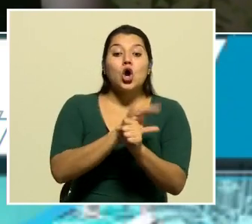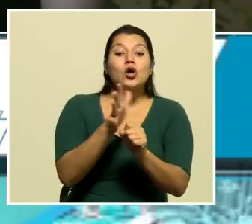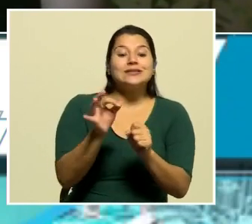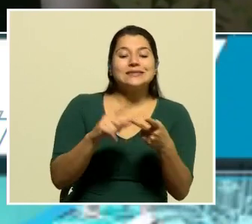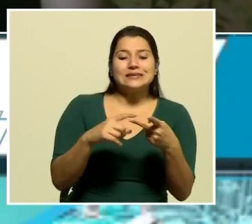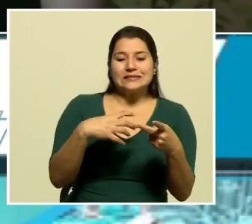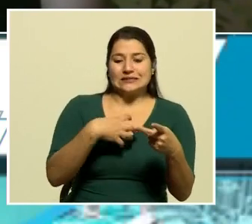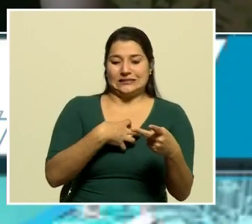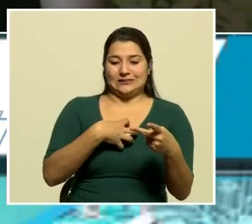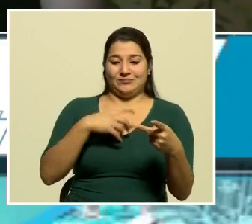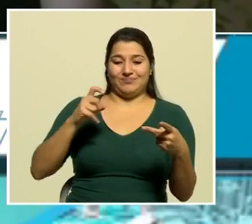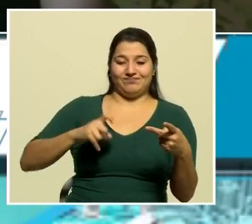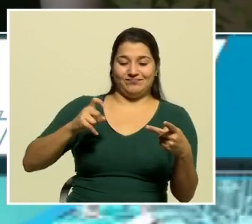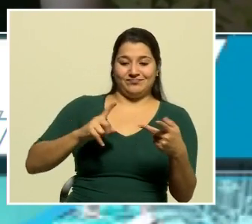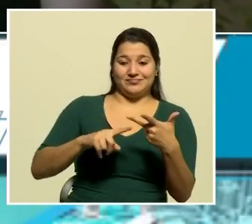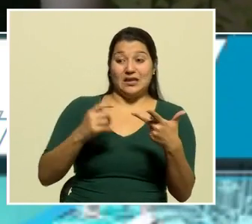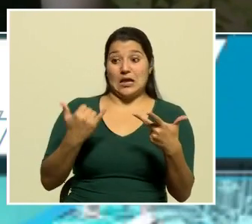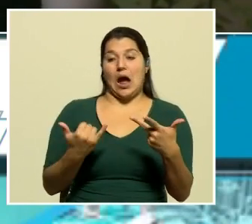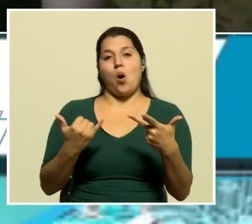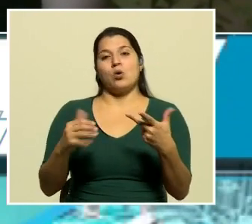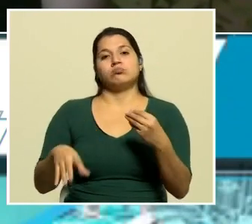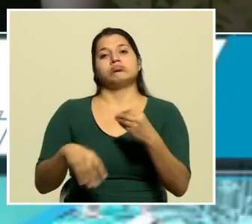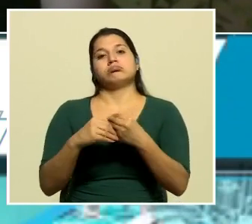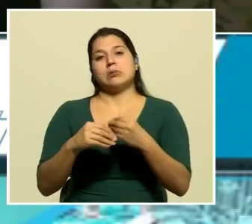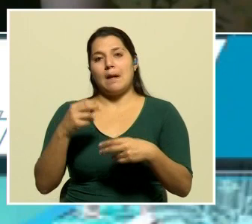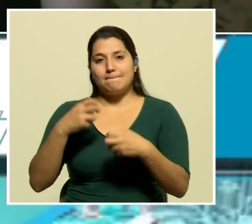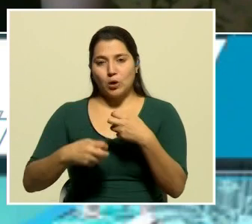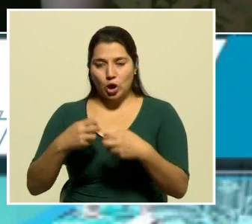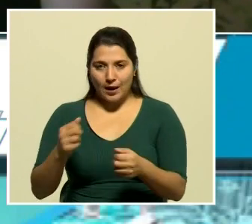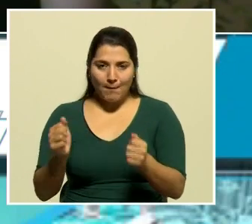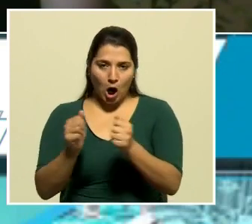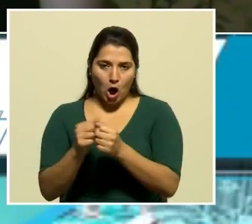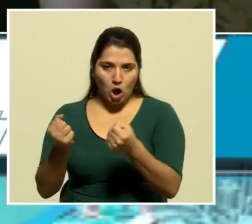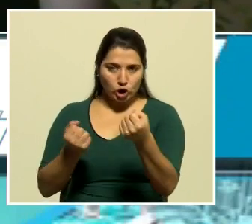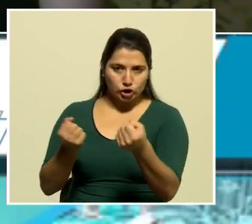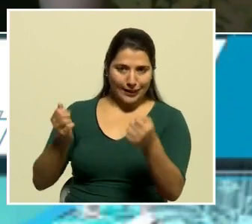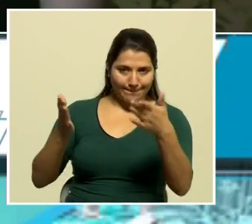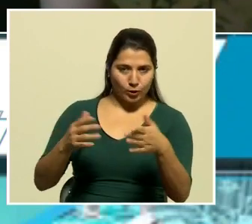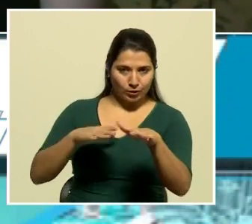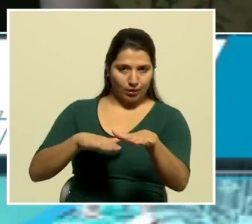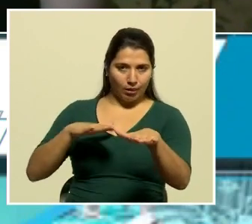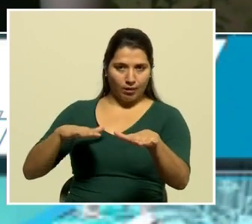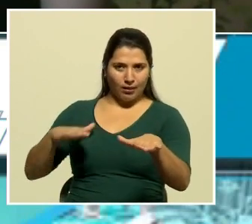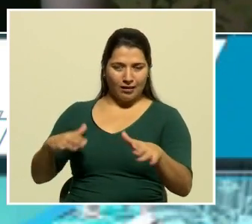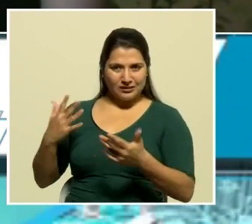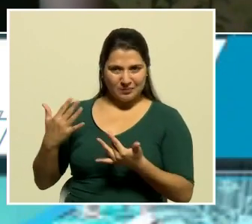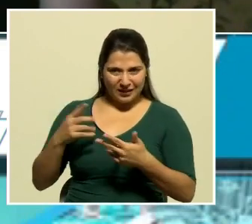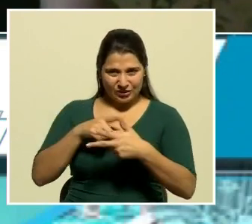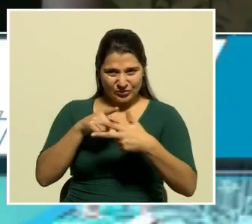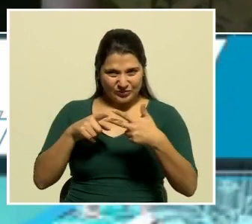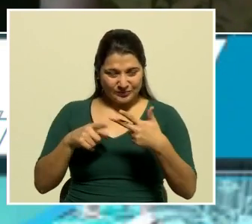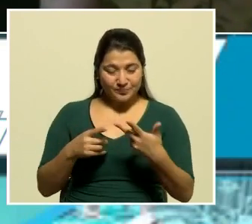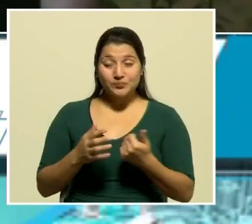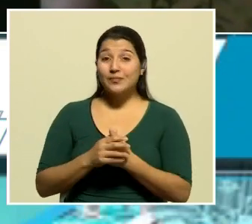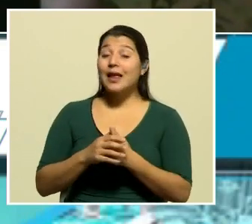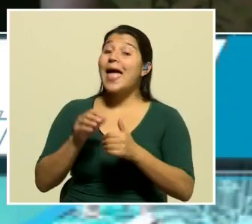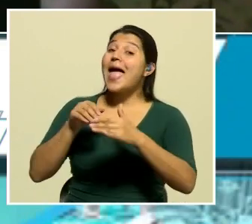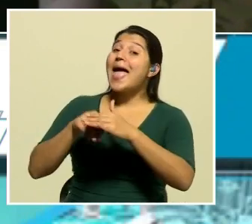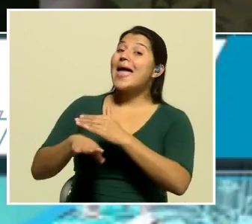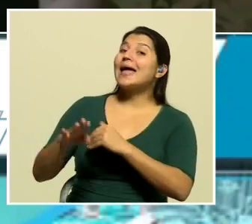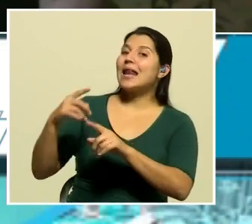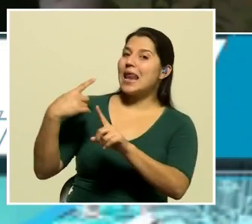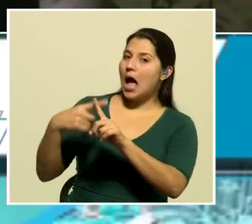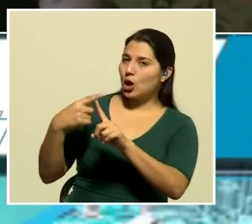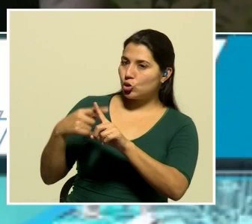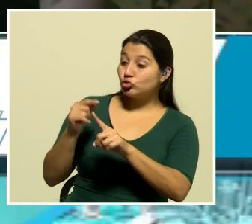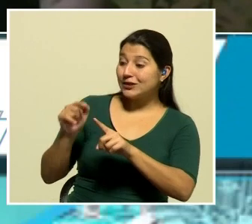necesidades y ahora con este problema que se les armó en la frontera? En La Cruz específicamente, que